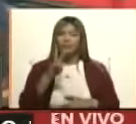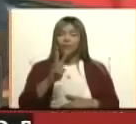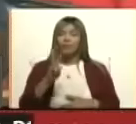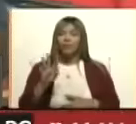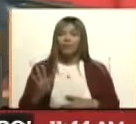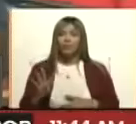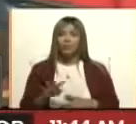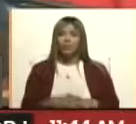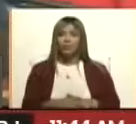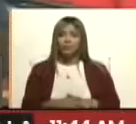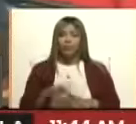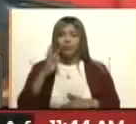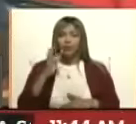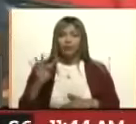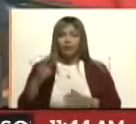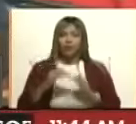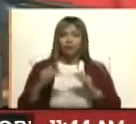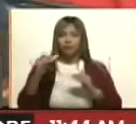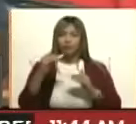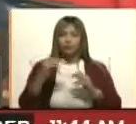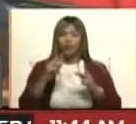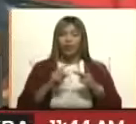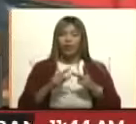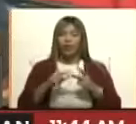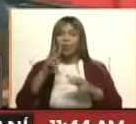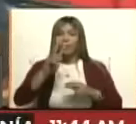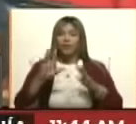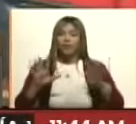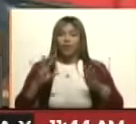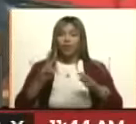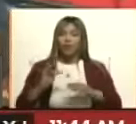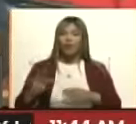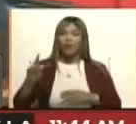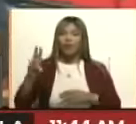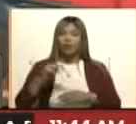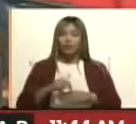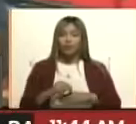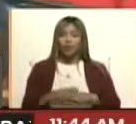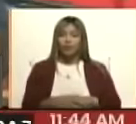24 fiscales superiores, 29 fiscales nacionales,